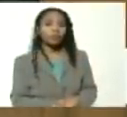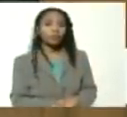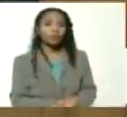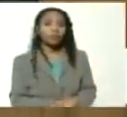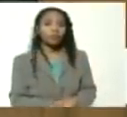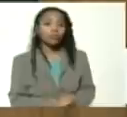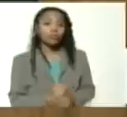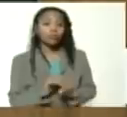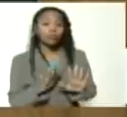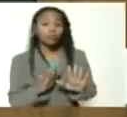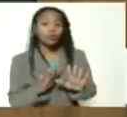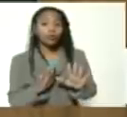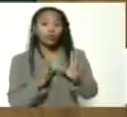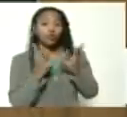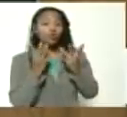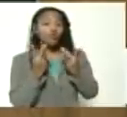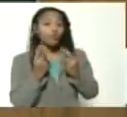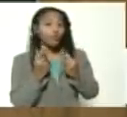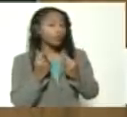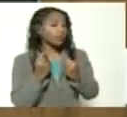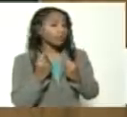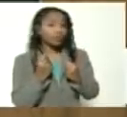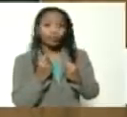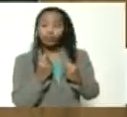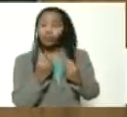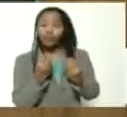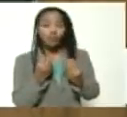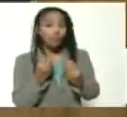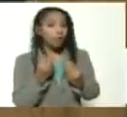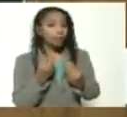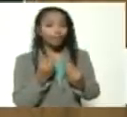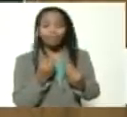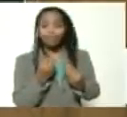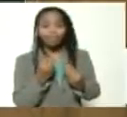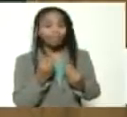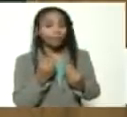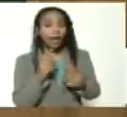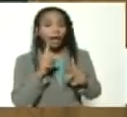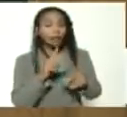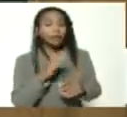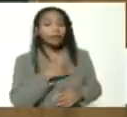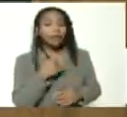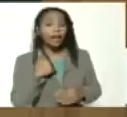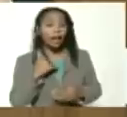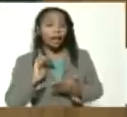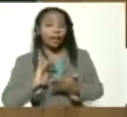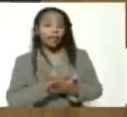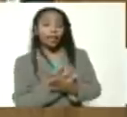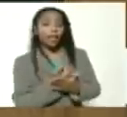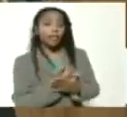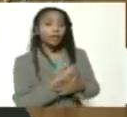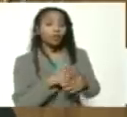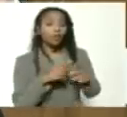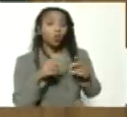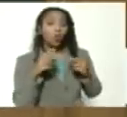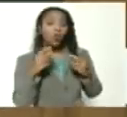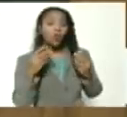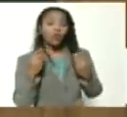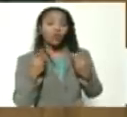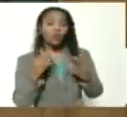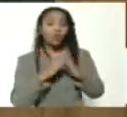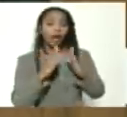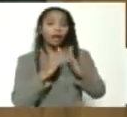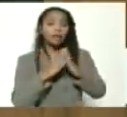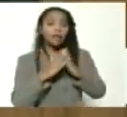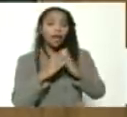ha sido una cifra realmente lamentable. Los buscan desplazar de sus hábitats naturales, ¿para qué? Para luego tomar